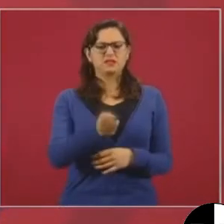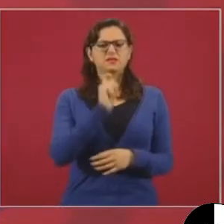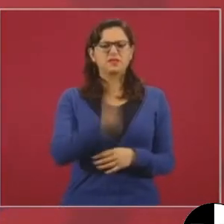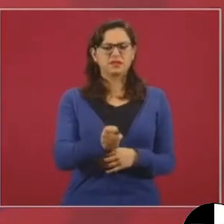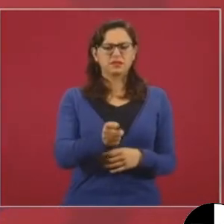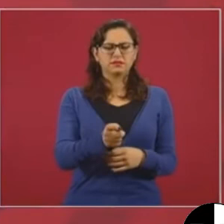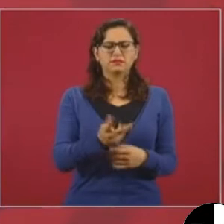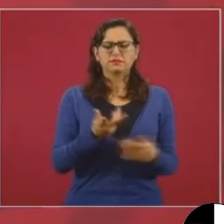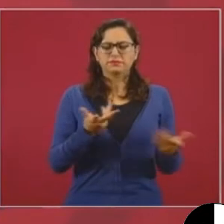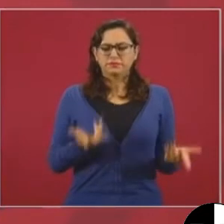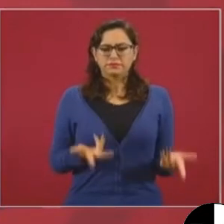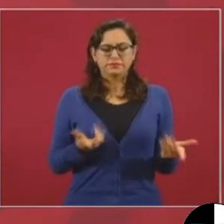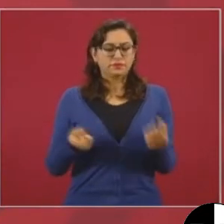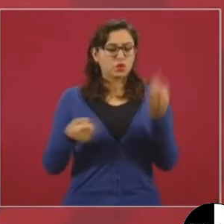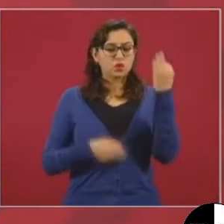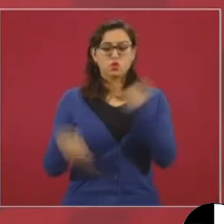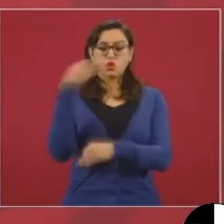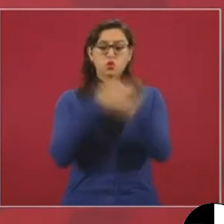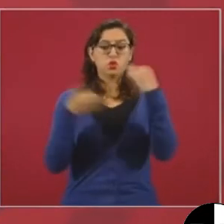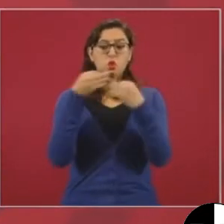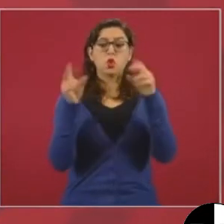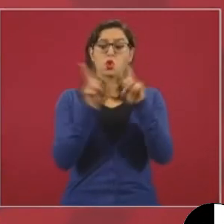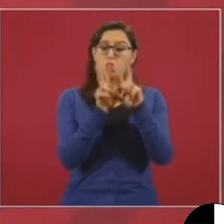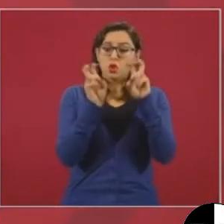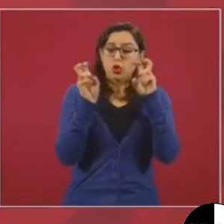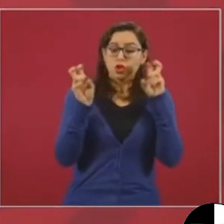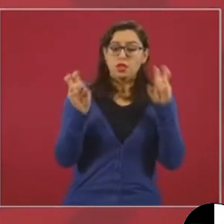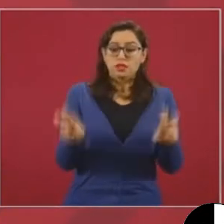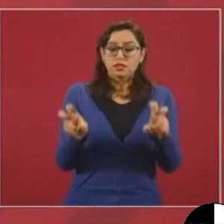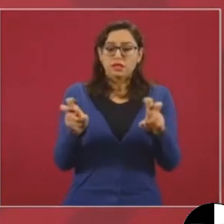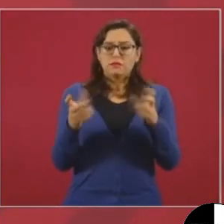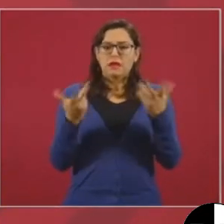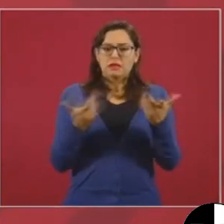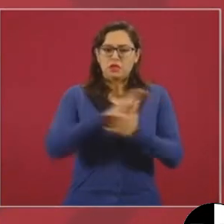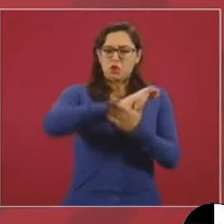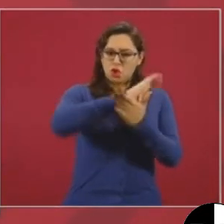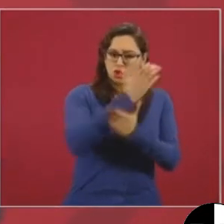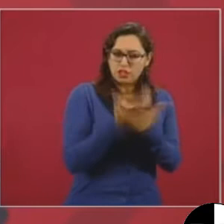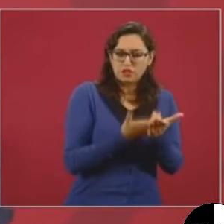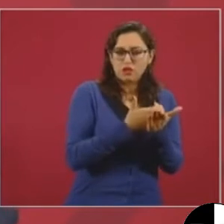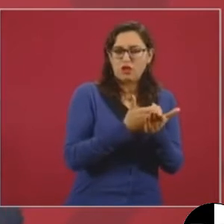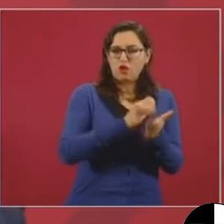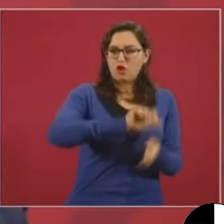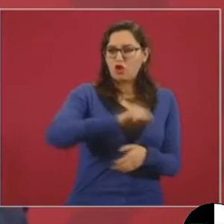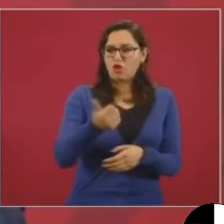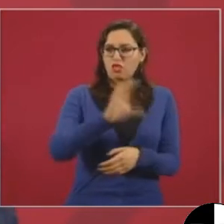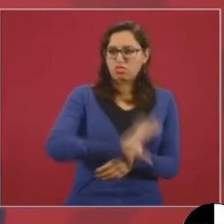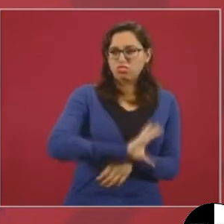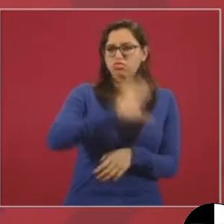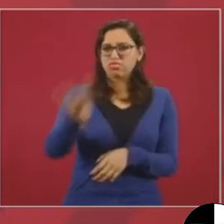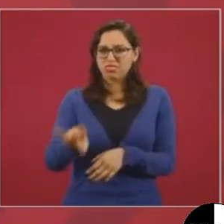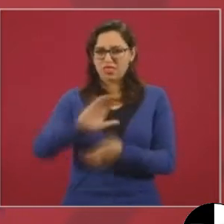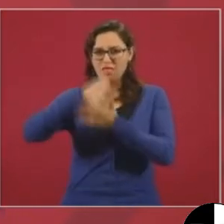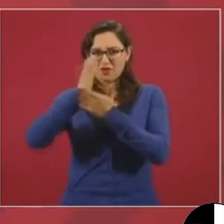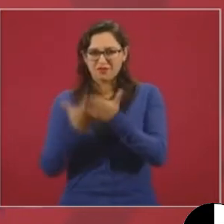en todo lo relacionado con la subcontratación, llamado outsourcing,